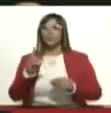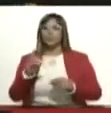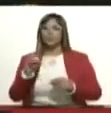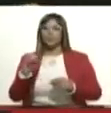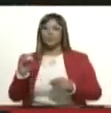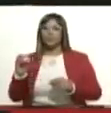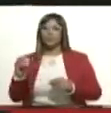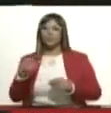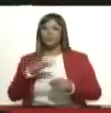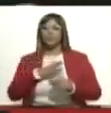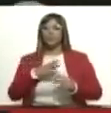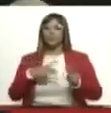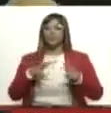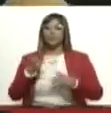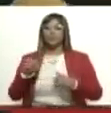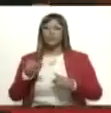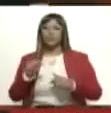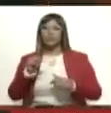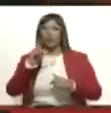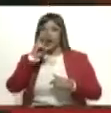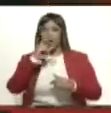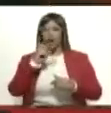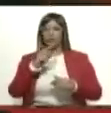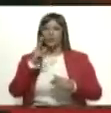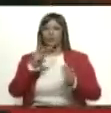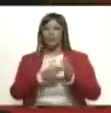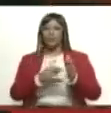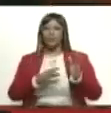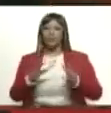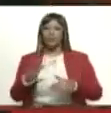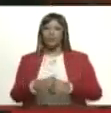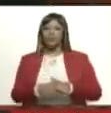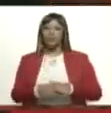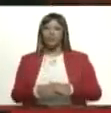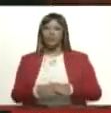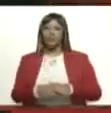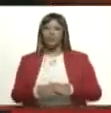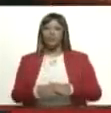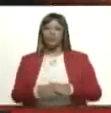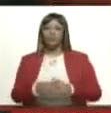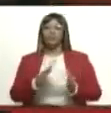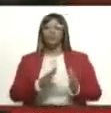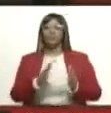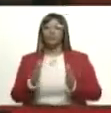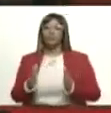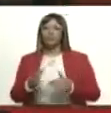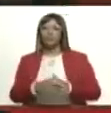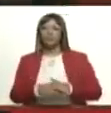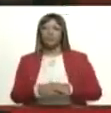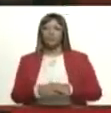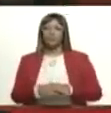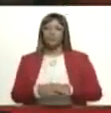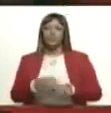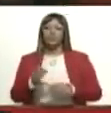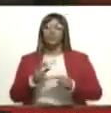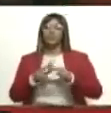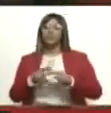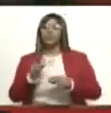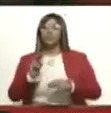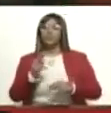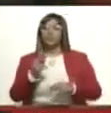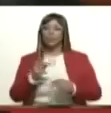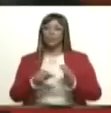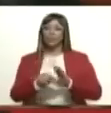de fecha 13 de julio del año 2015 por el periodo máximo previsto en el numeral 2 del